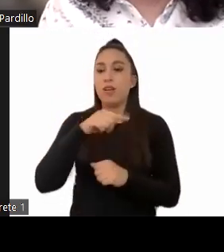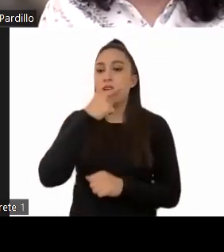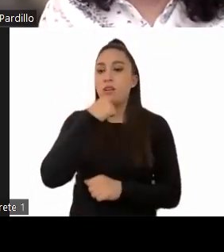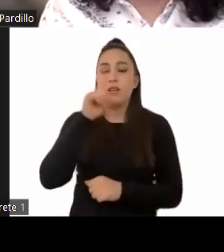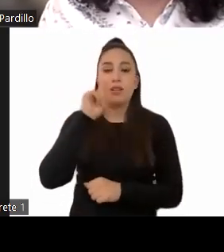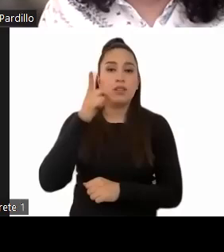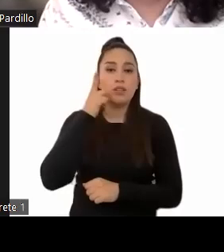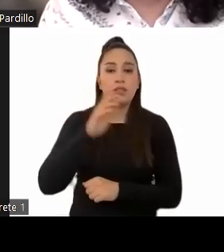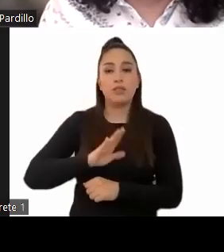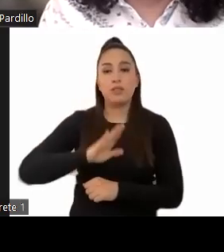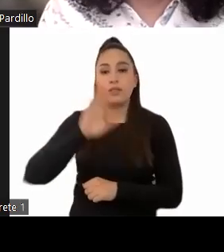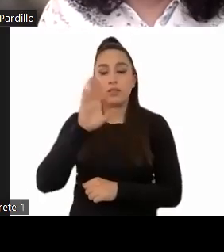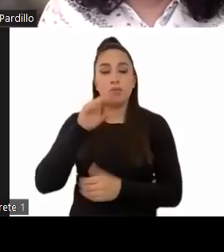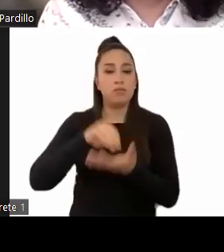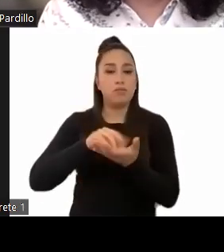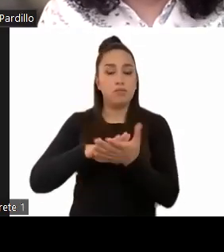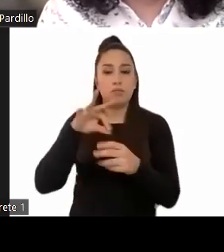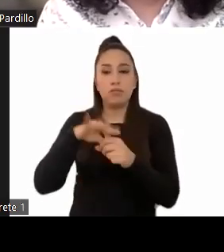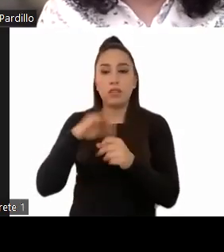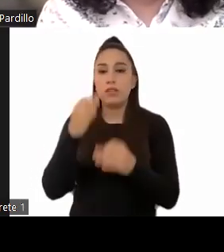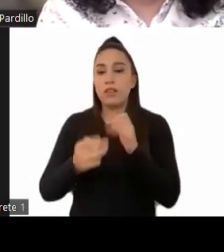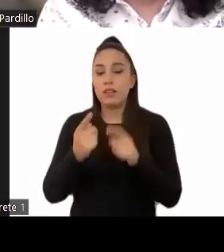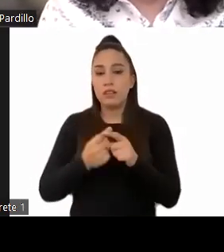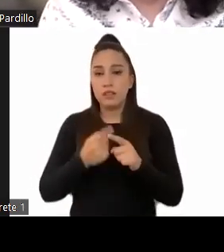o diputada de emitir su voto?